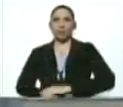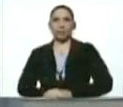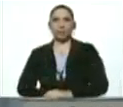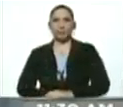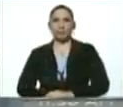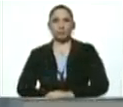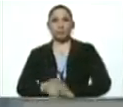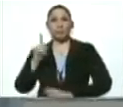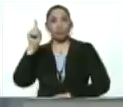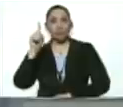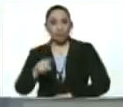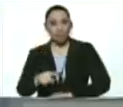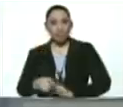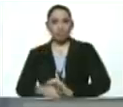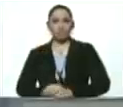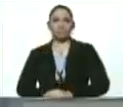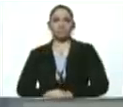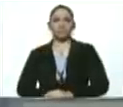También